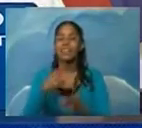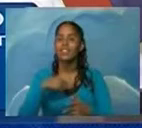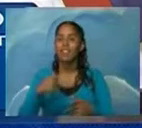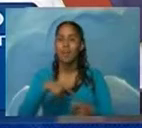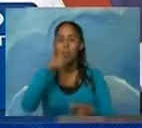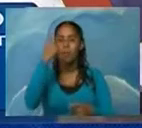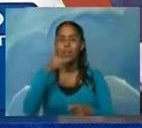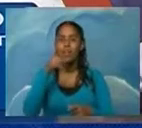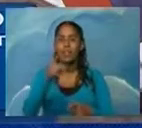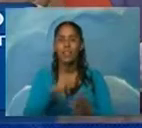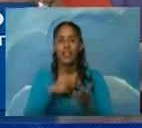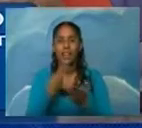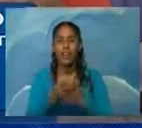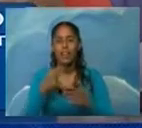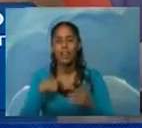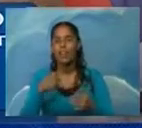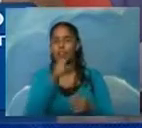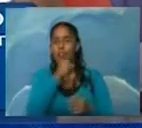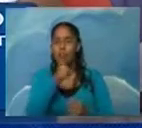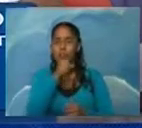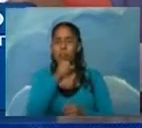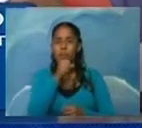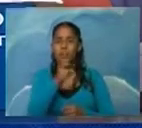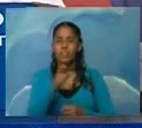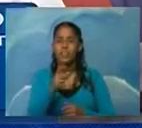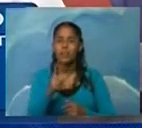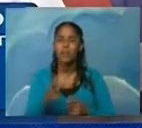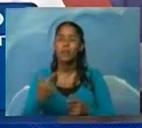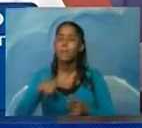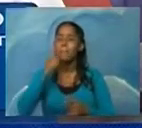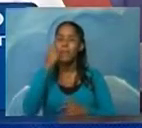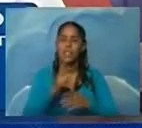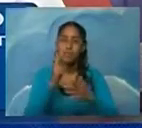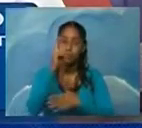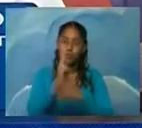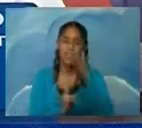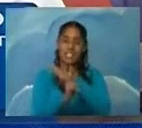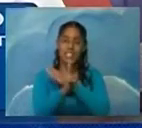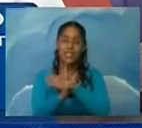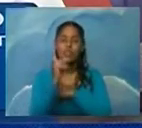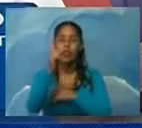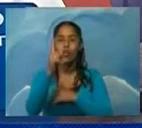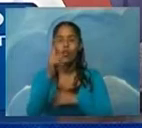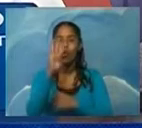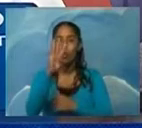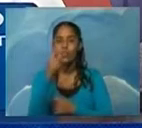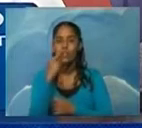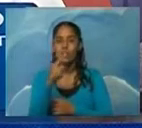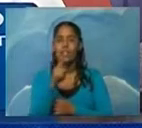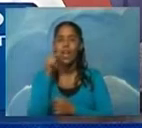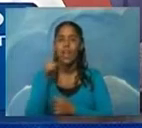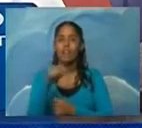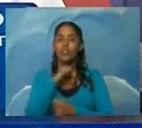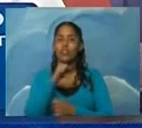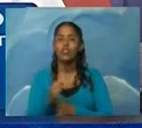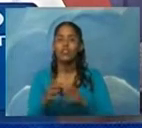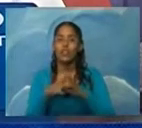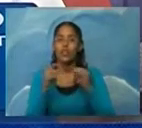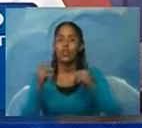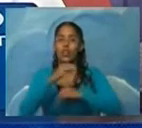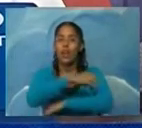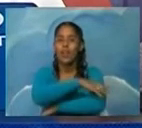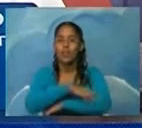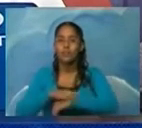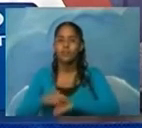vergüenza que te caigas delante de un viejo. Versículo 4, diga conmigo. Estos son los